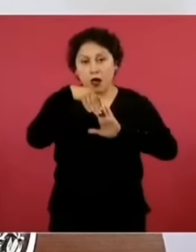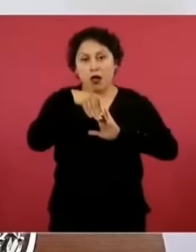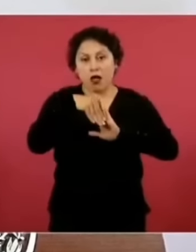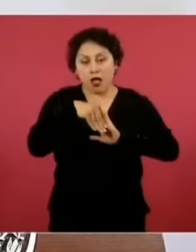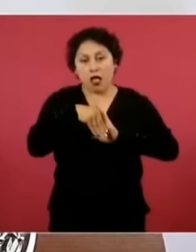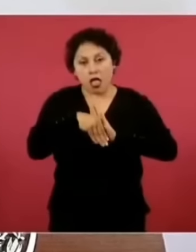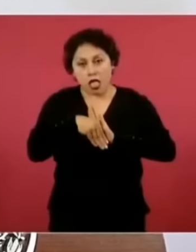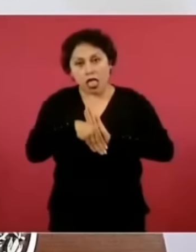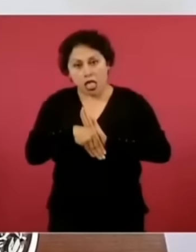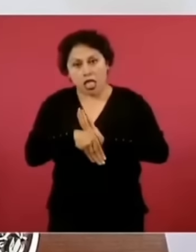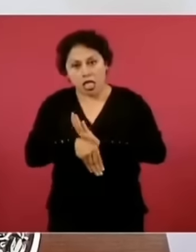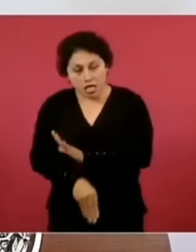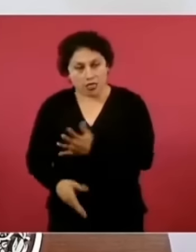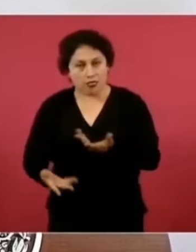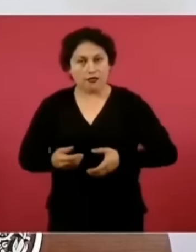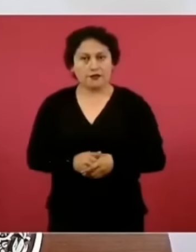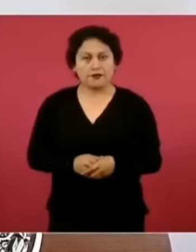estos tiempos